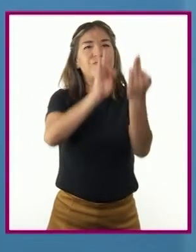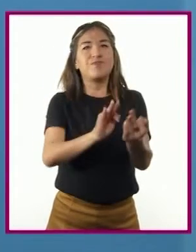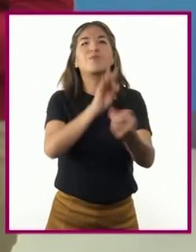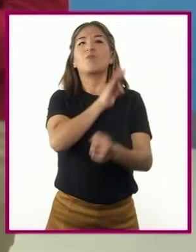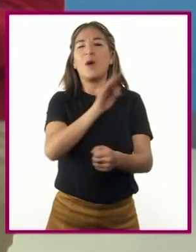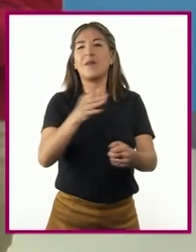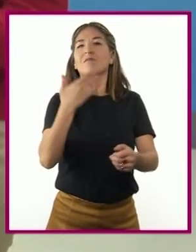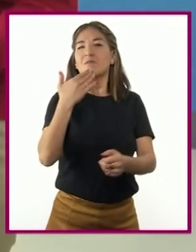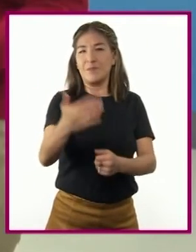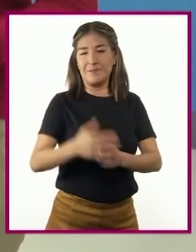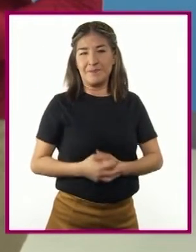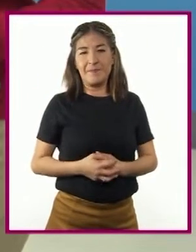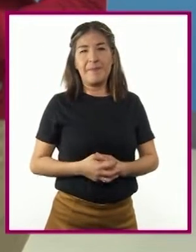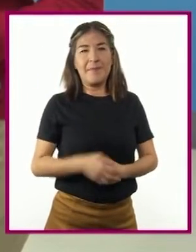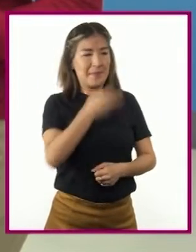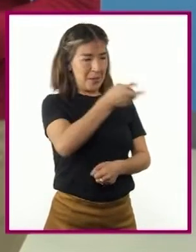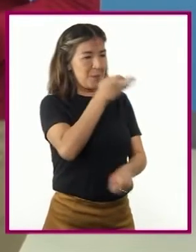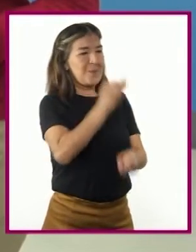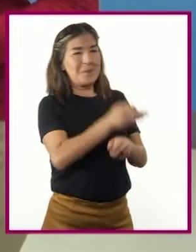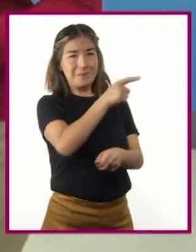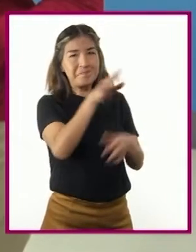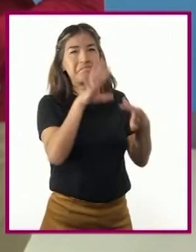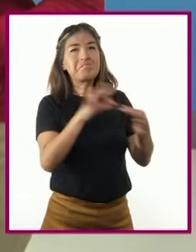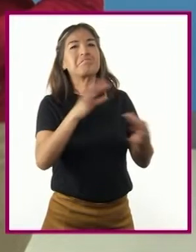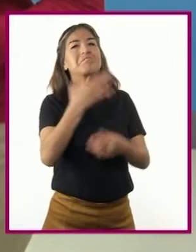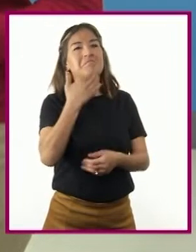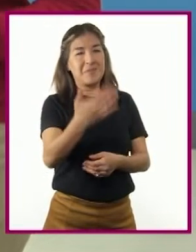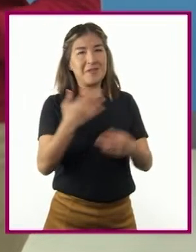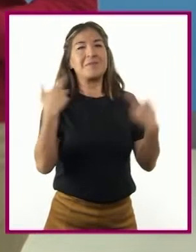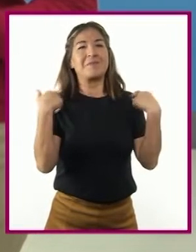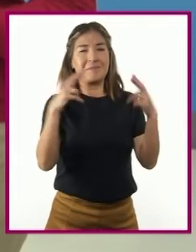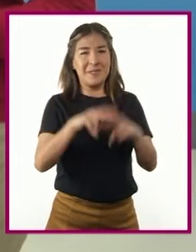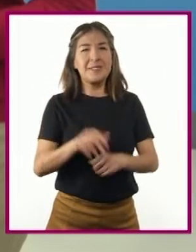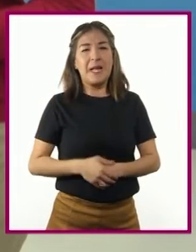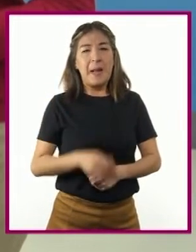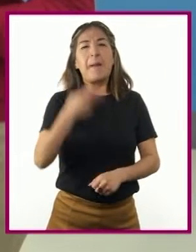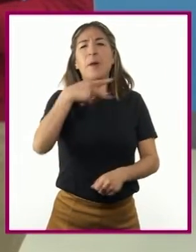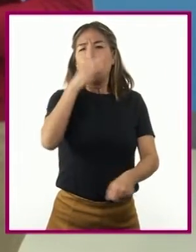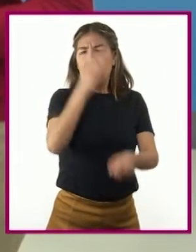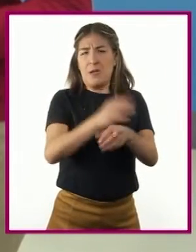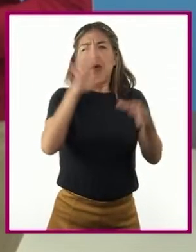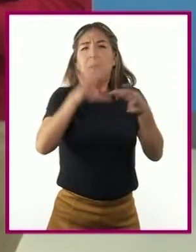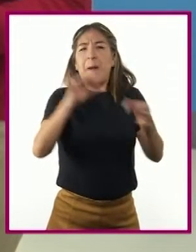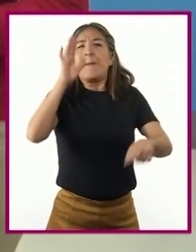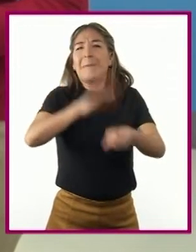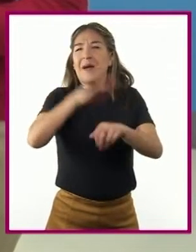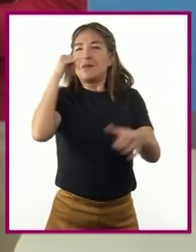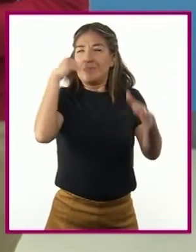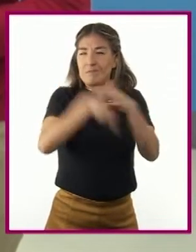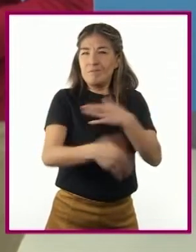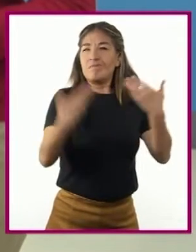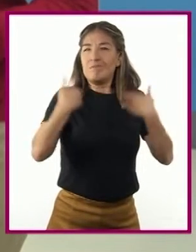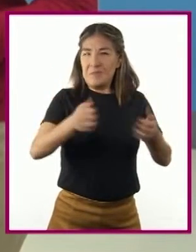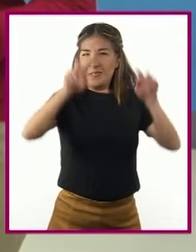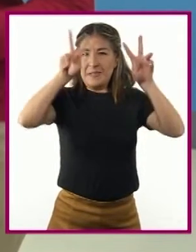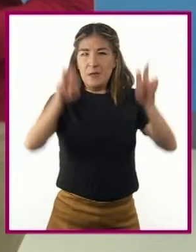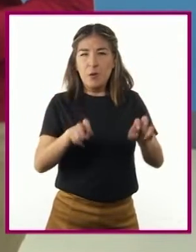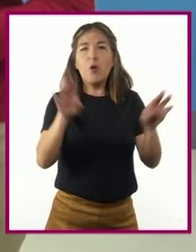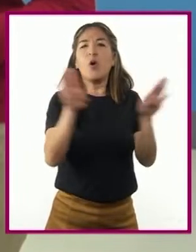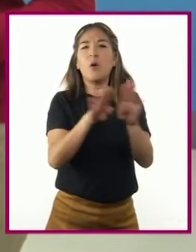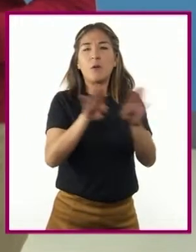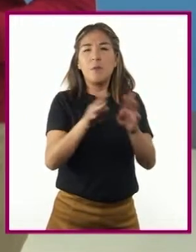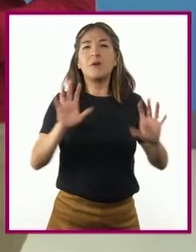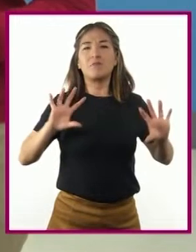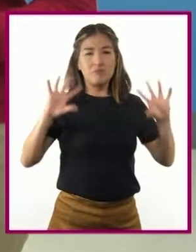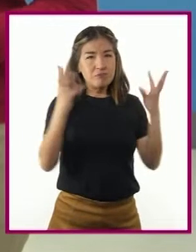surjan. Muy bien dicho, maestra, pero ahora, para profundizar más el tema de la composición de la